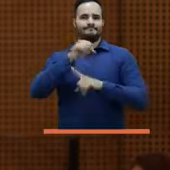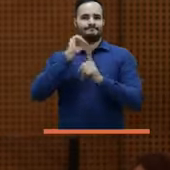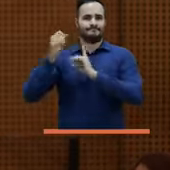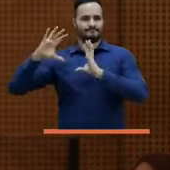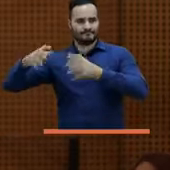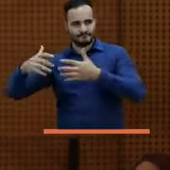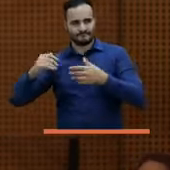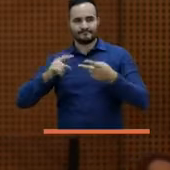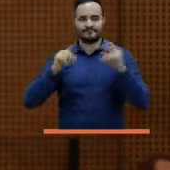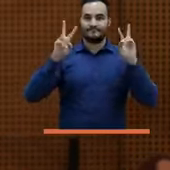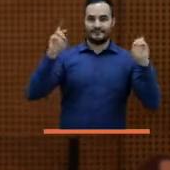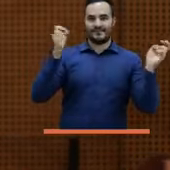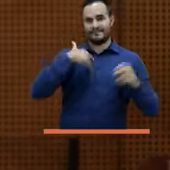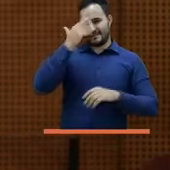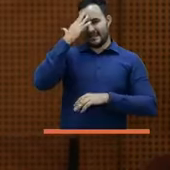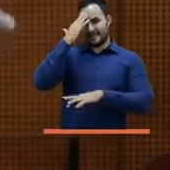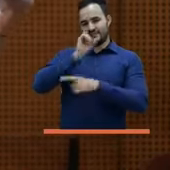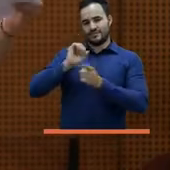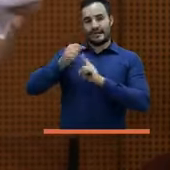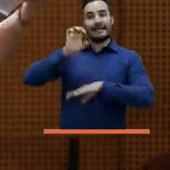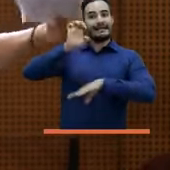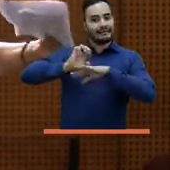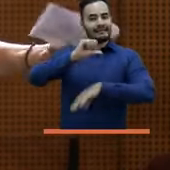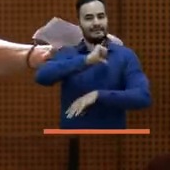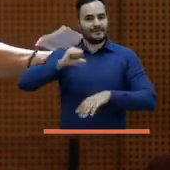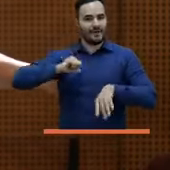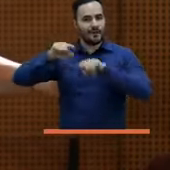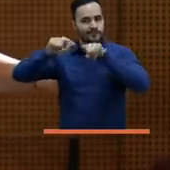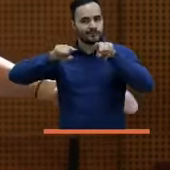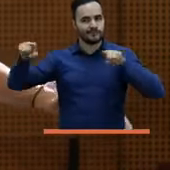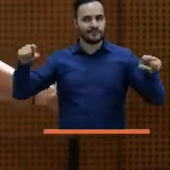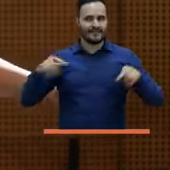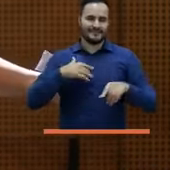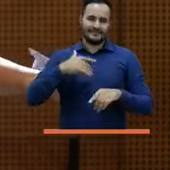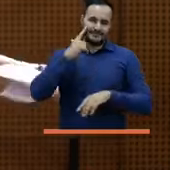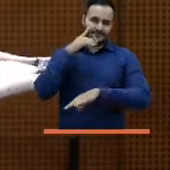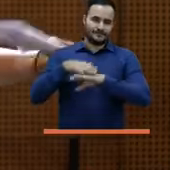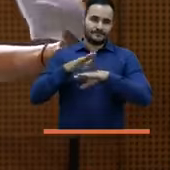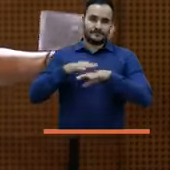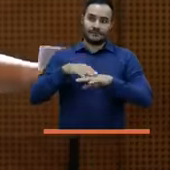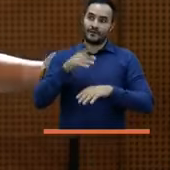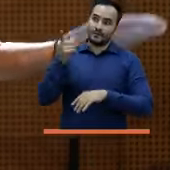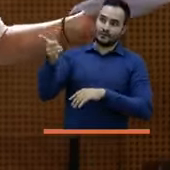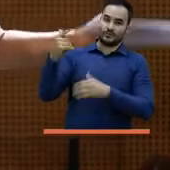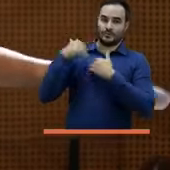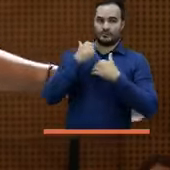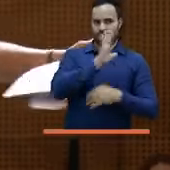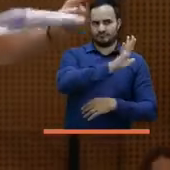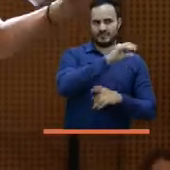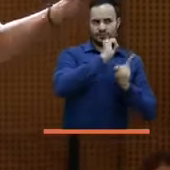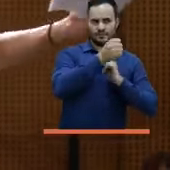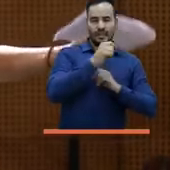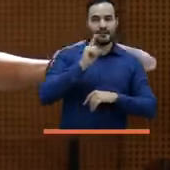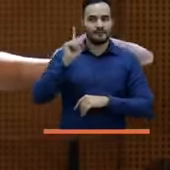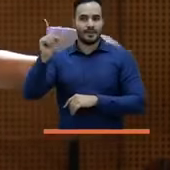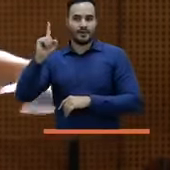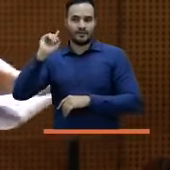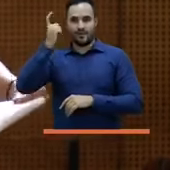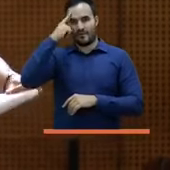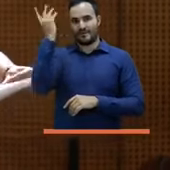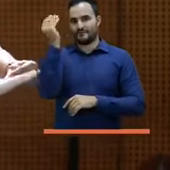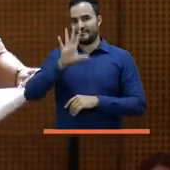sector privado social que tiene un enfoque social fuerte y tú es de una instancia está si de gobierno no es estado colombiano pero de